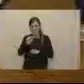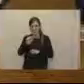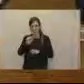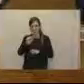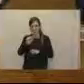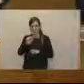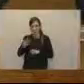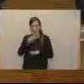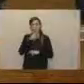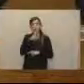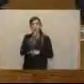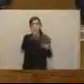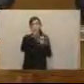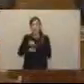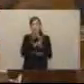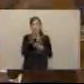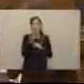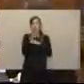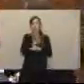La moción tiene la palabra el Grupo Popular.